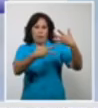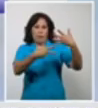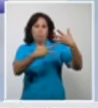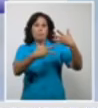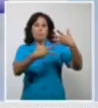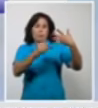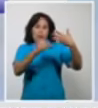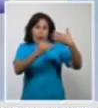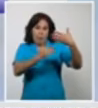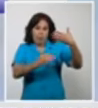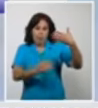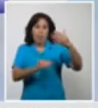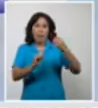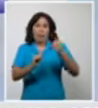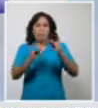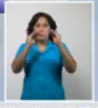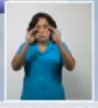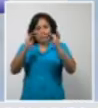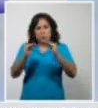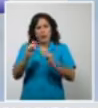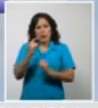12,6,